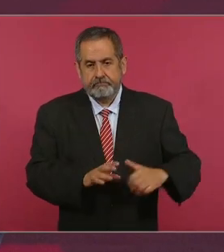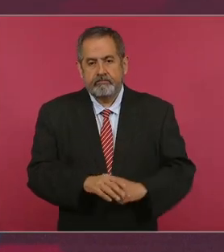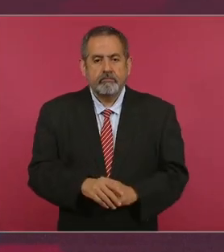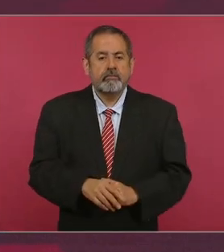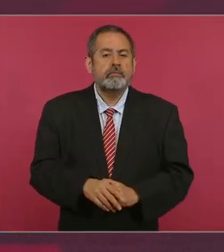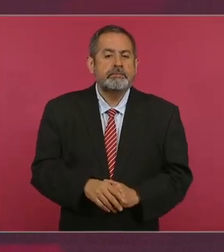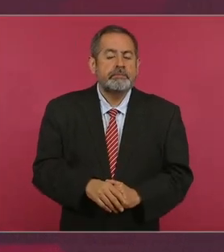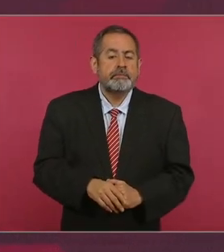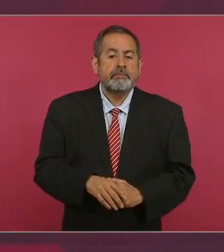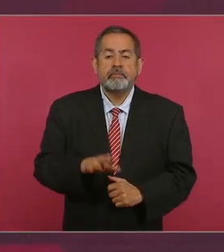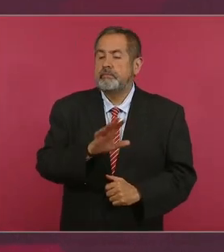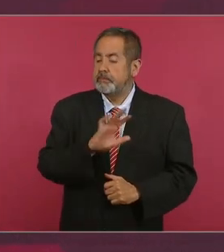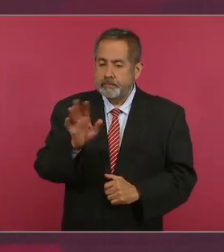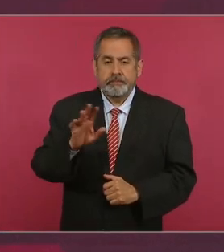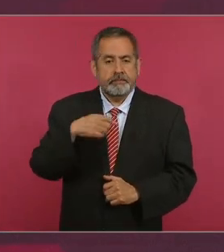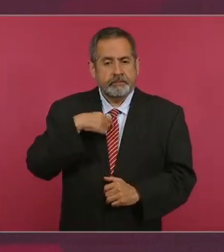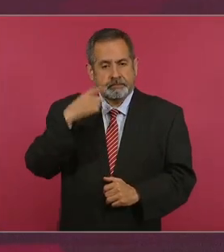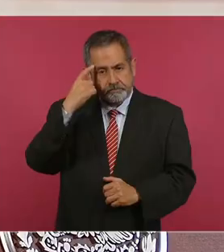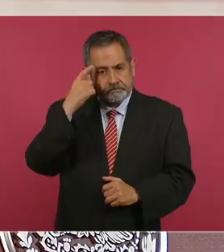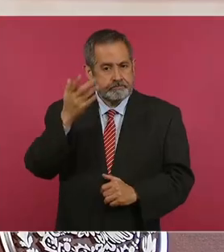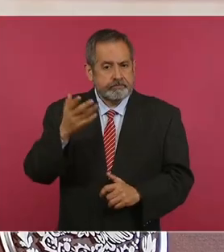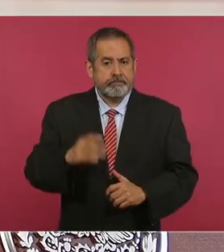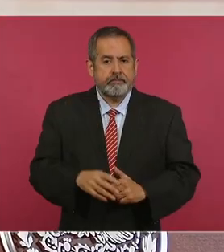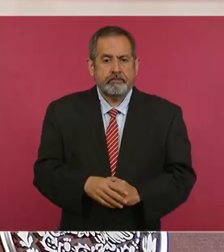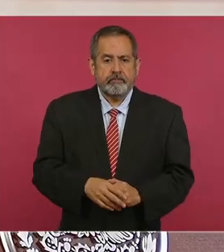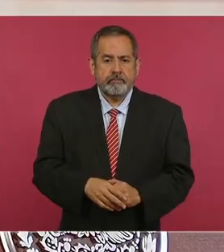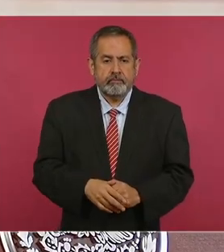Conservas. Entonces,